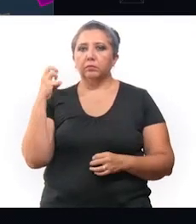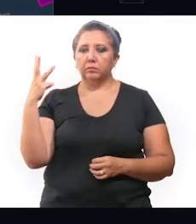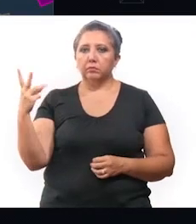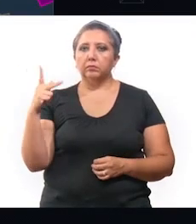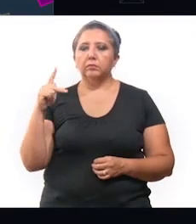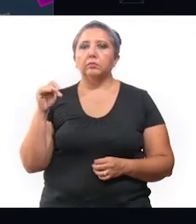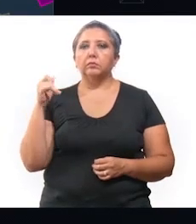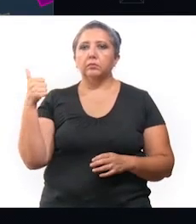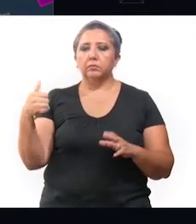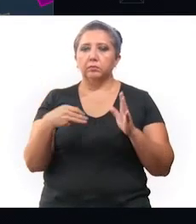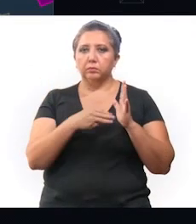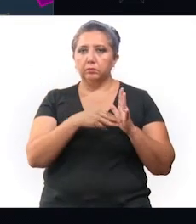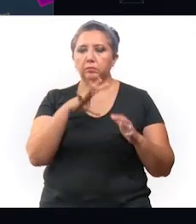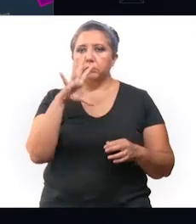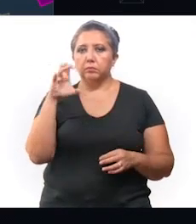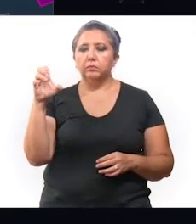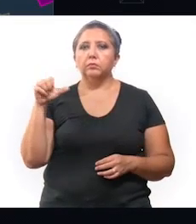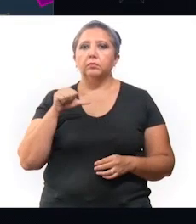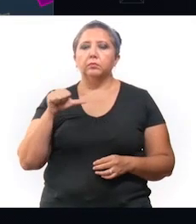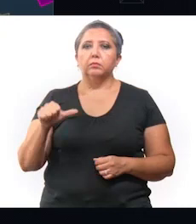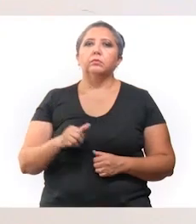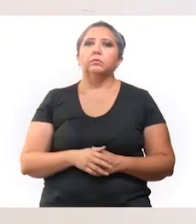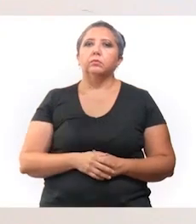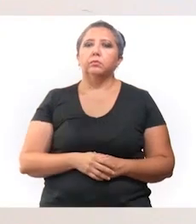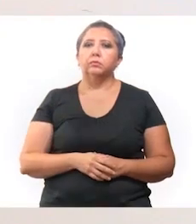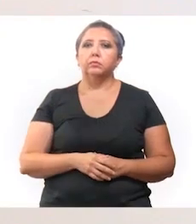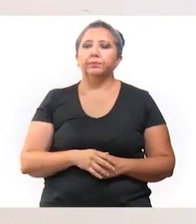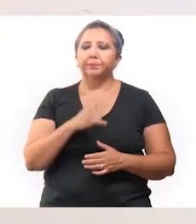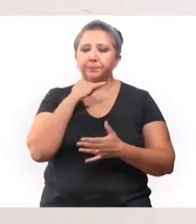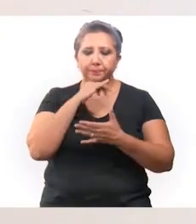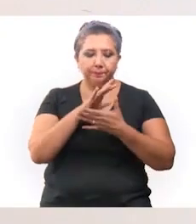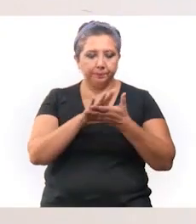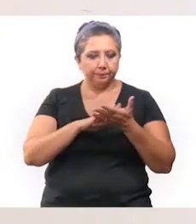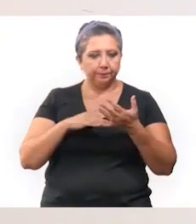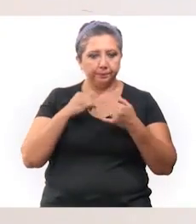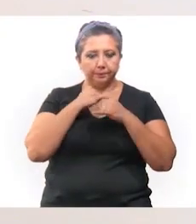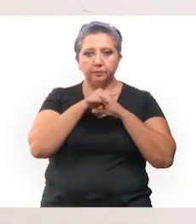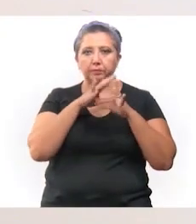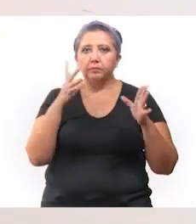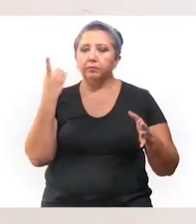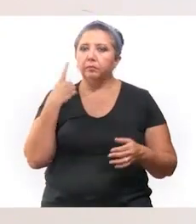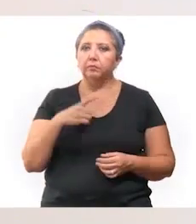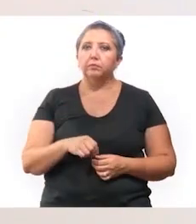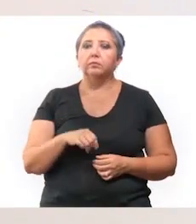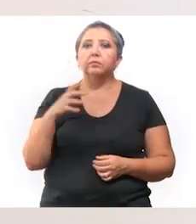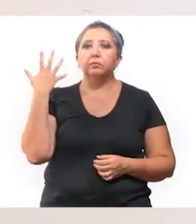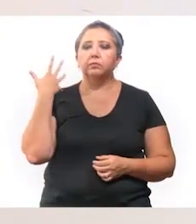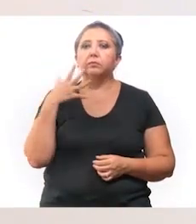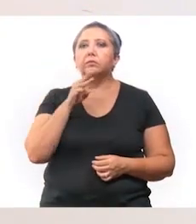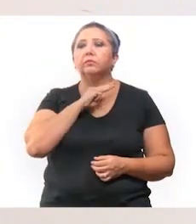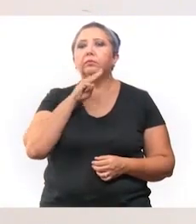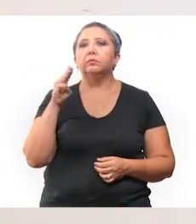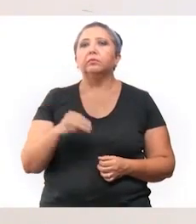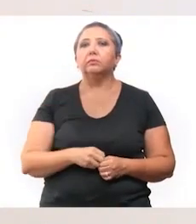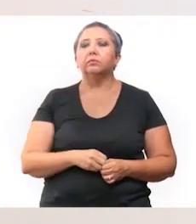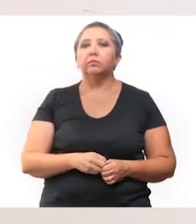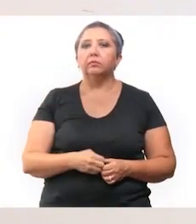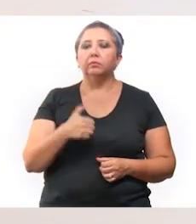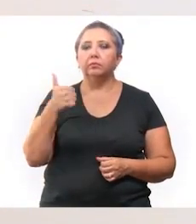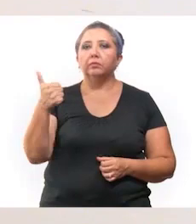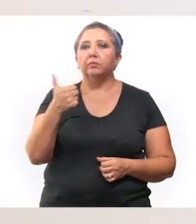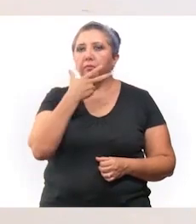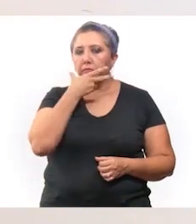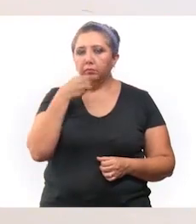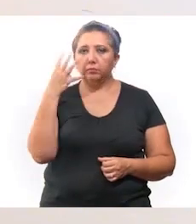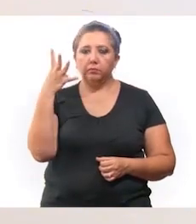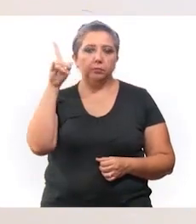en la zona poniente 6.516. Lamentablemente en este parte médico informamos de 10 fallecimientos, son 6